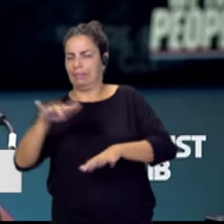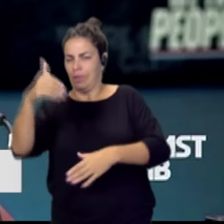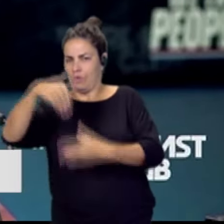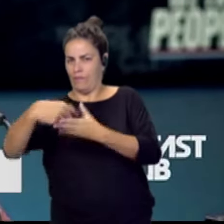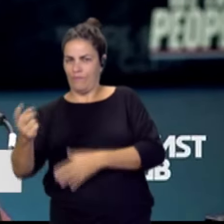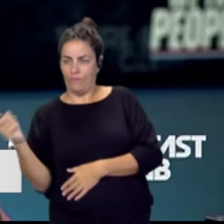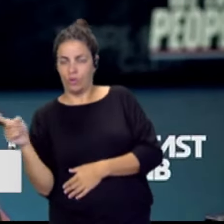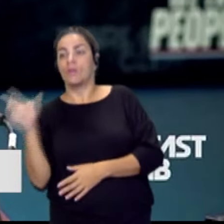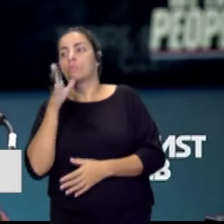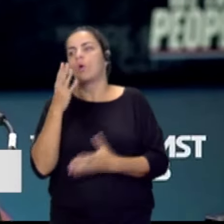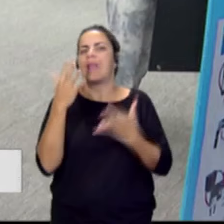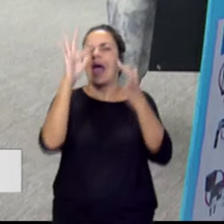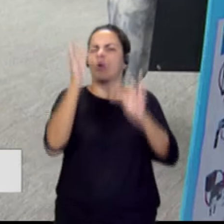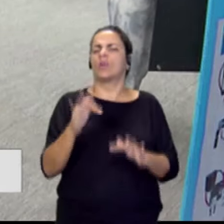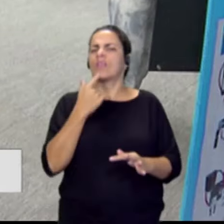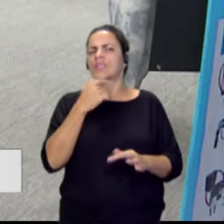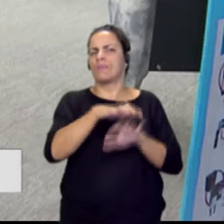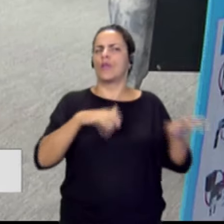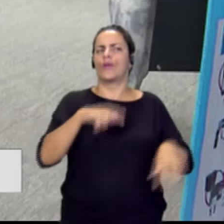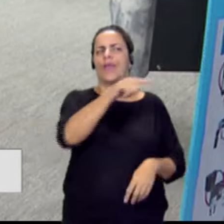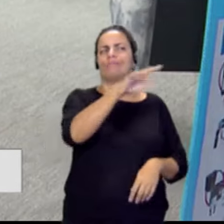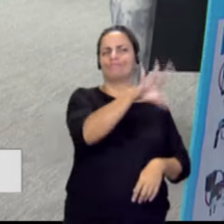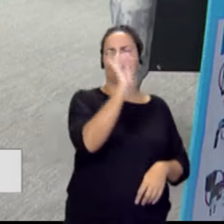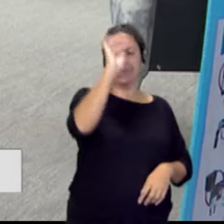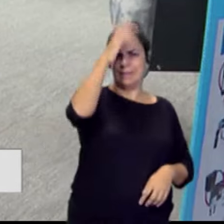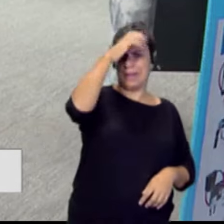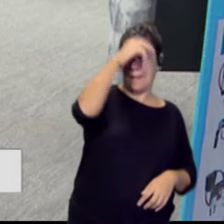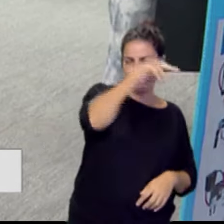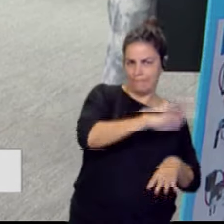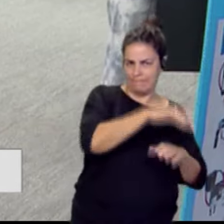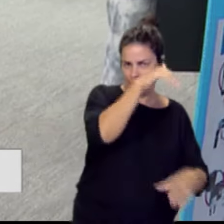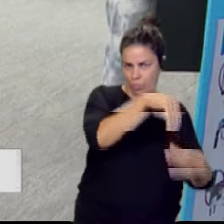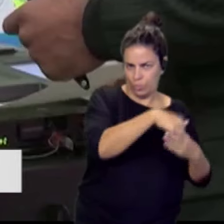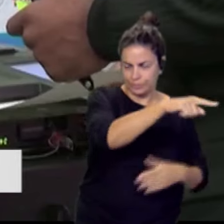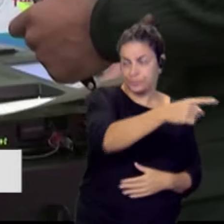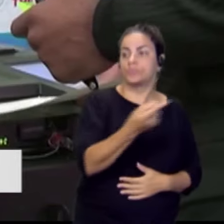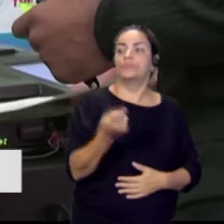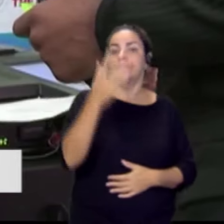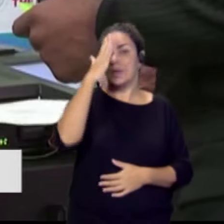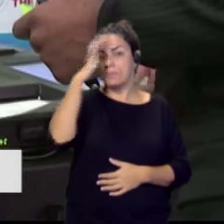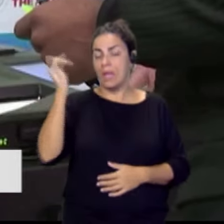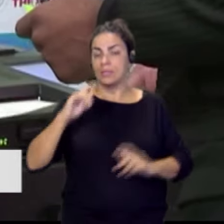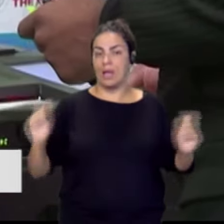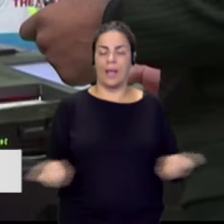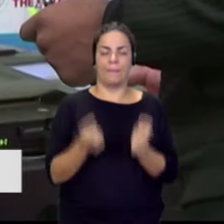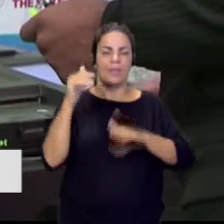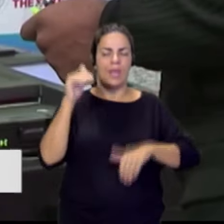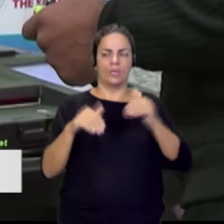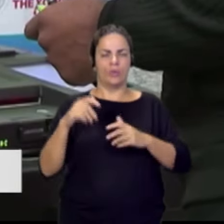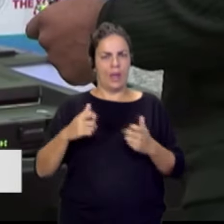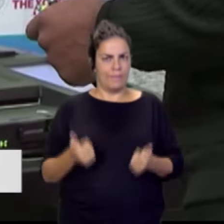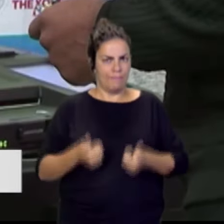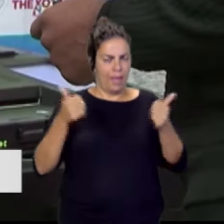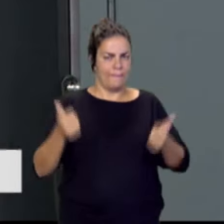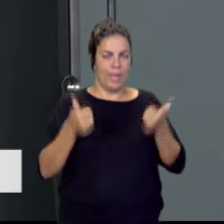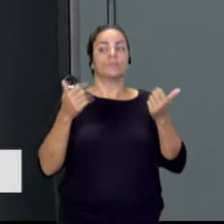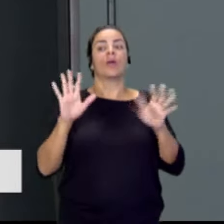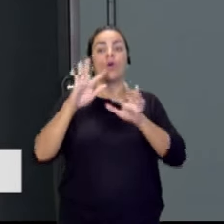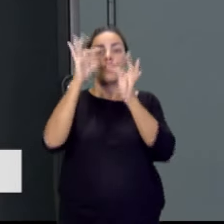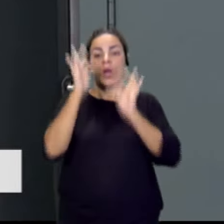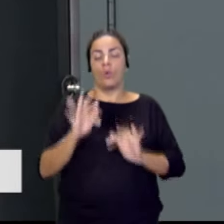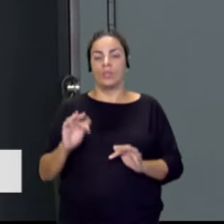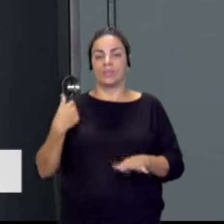suelen decantarse por Donald Trump a la hora de votar. Y mientras se intensifica la campaña electoral, una encuesta publicada por